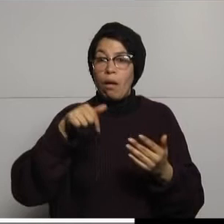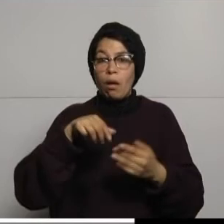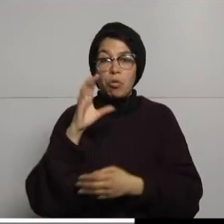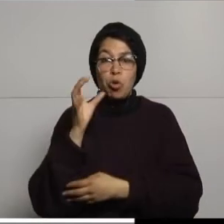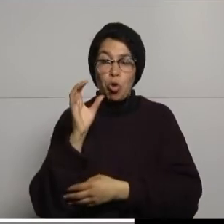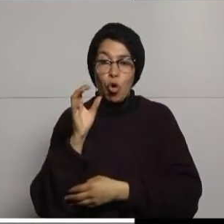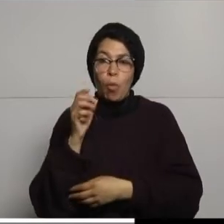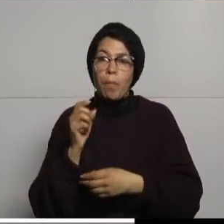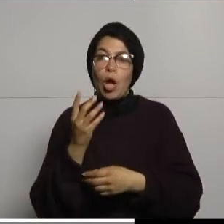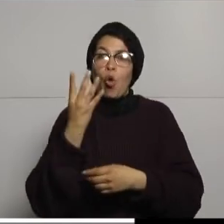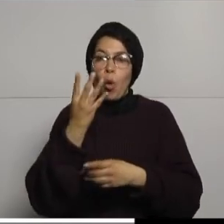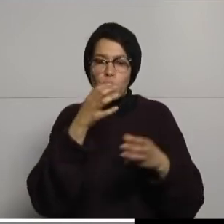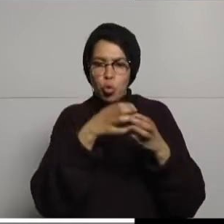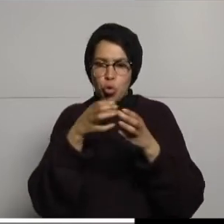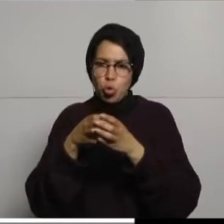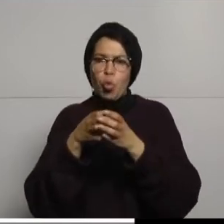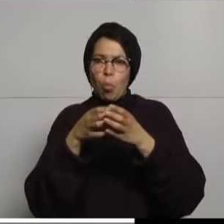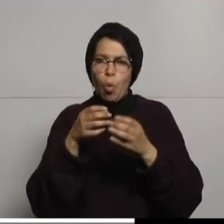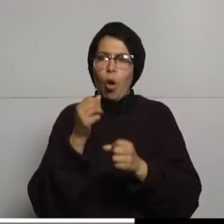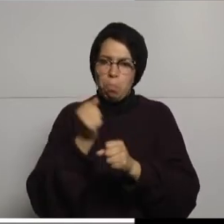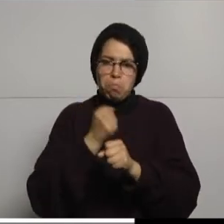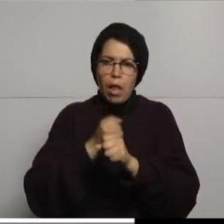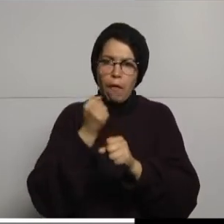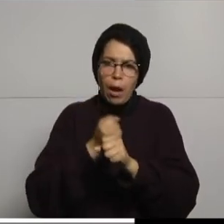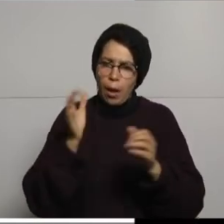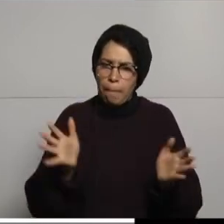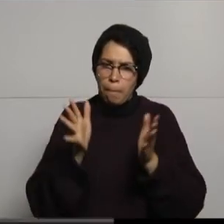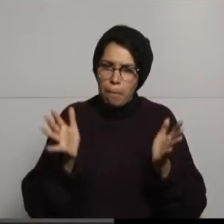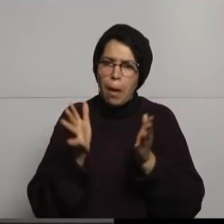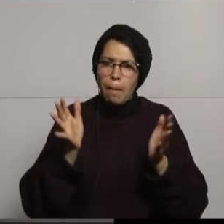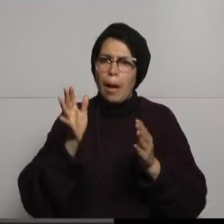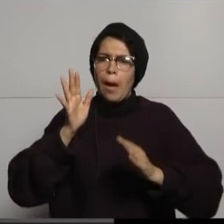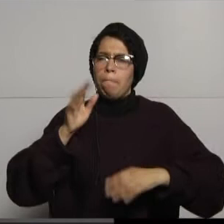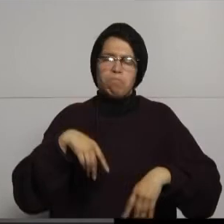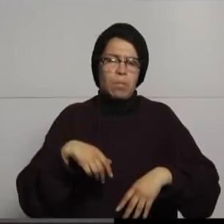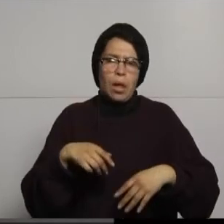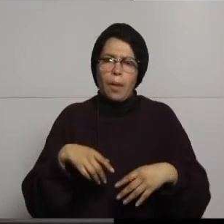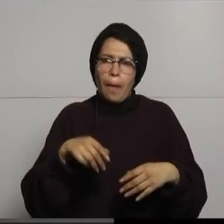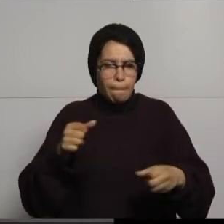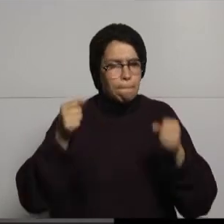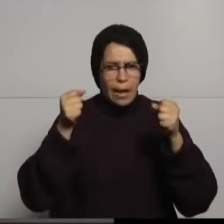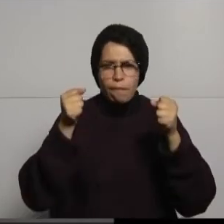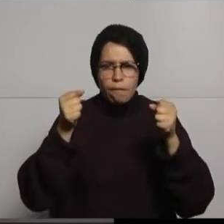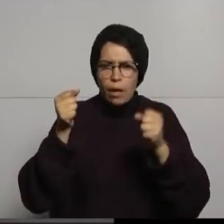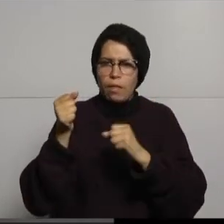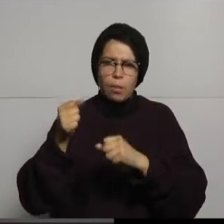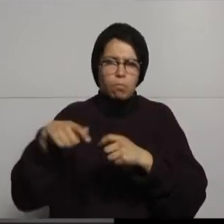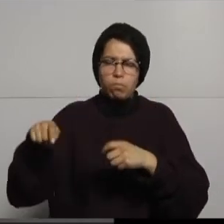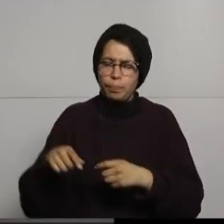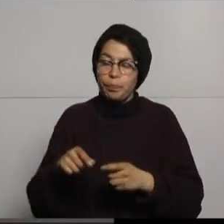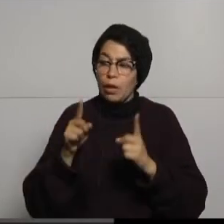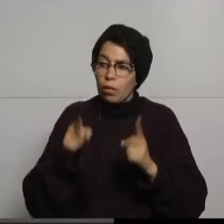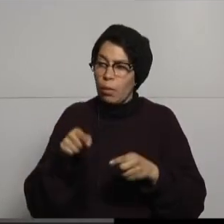activistas, incluso una mexicana desde donde se moderó ayer casualmente esta conversación, y trabajaron alrededor de esto. Me faltan 2